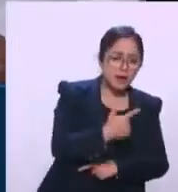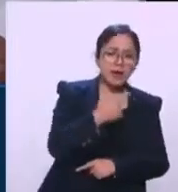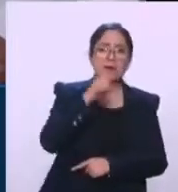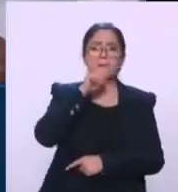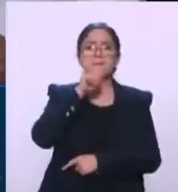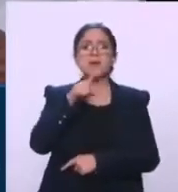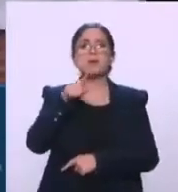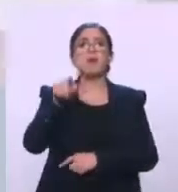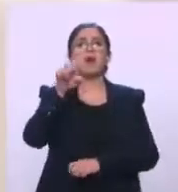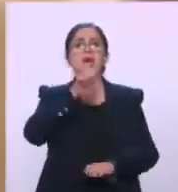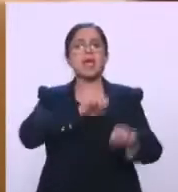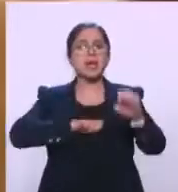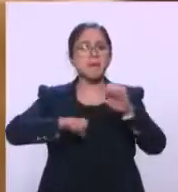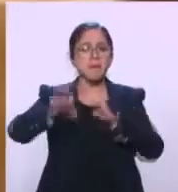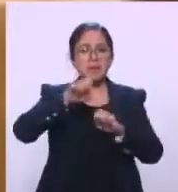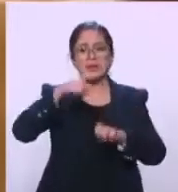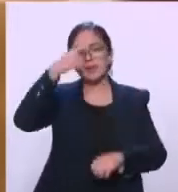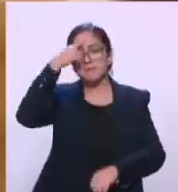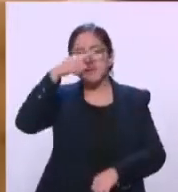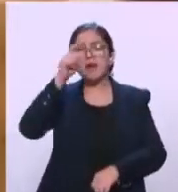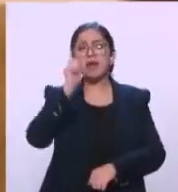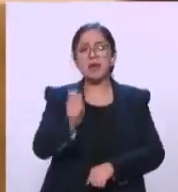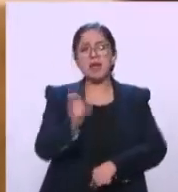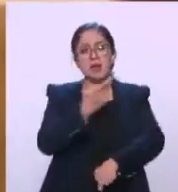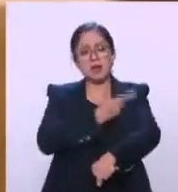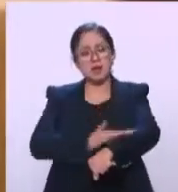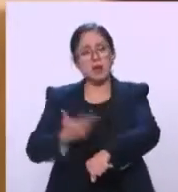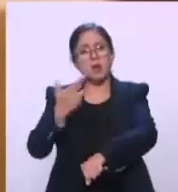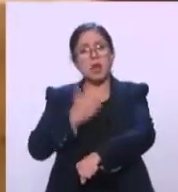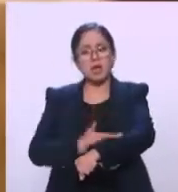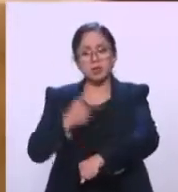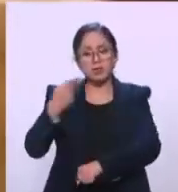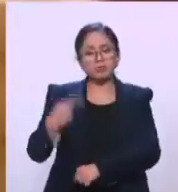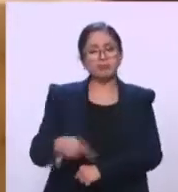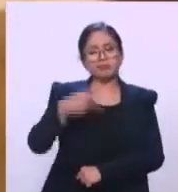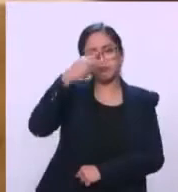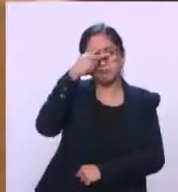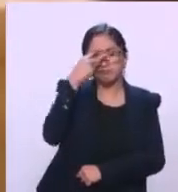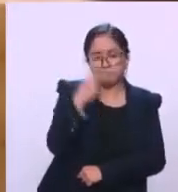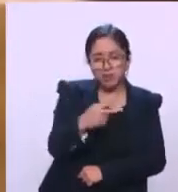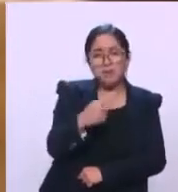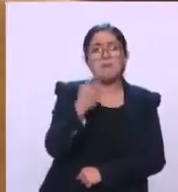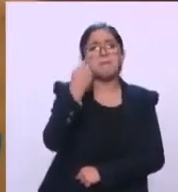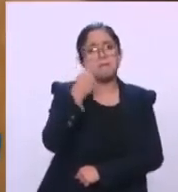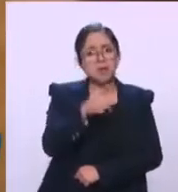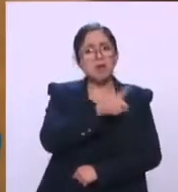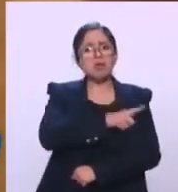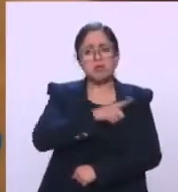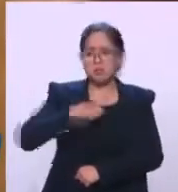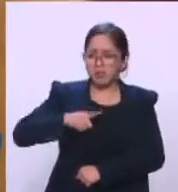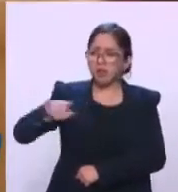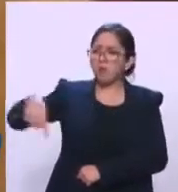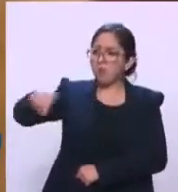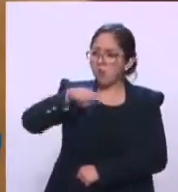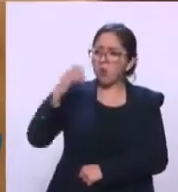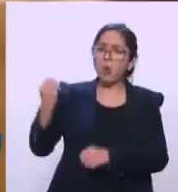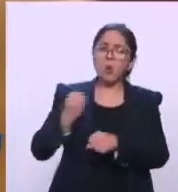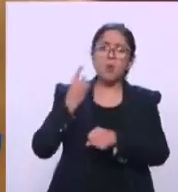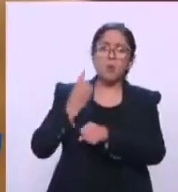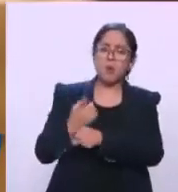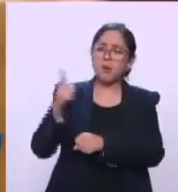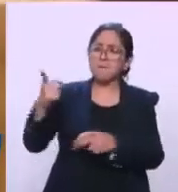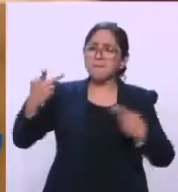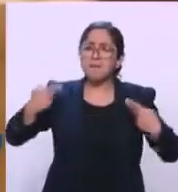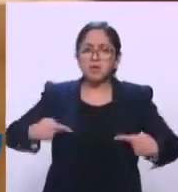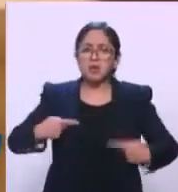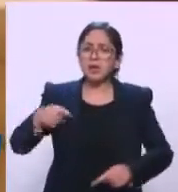una cierta regulación de parte del Estado, pero le tienen que dar chance a la gente de participar en etiquetar qué es